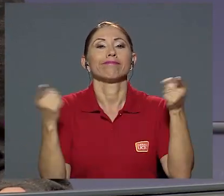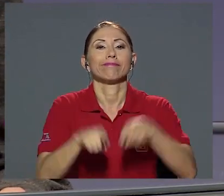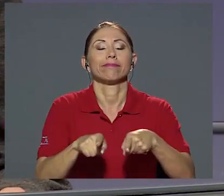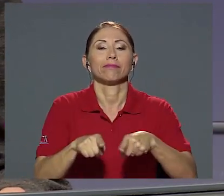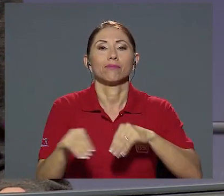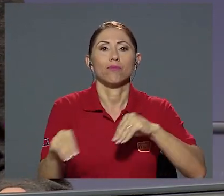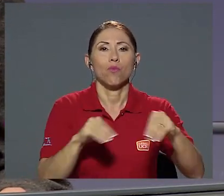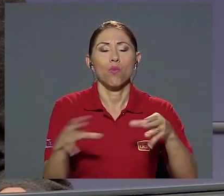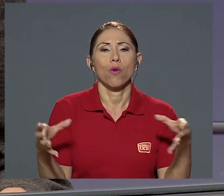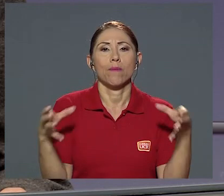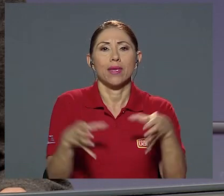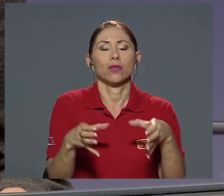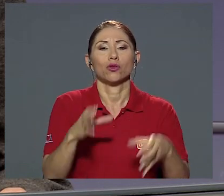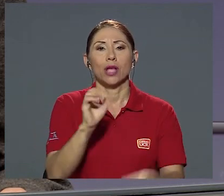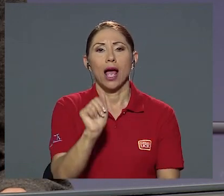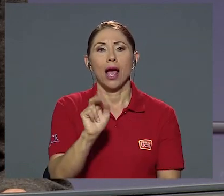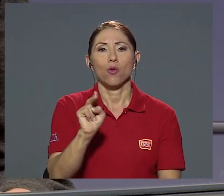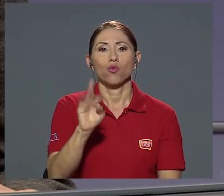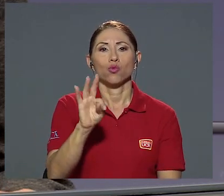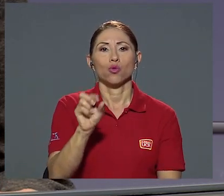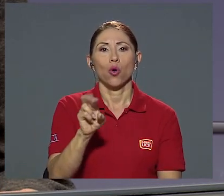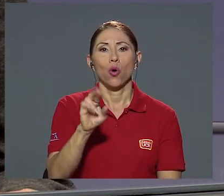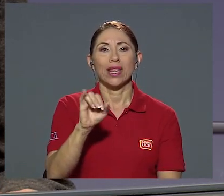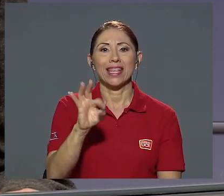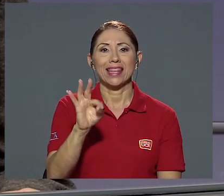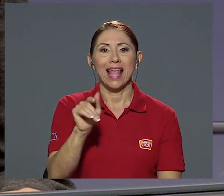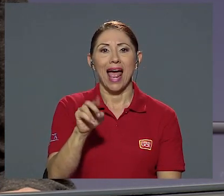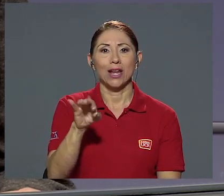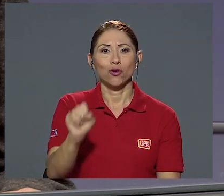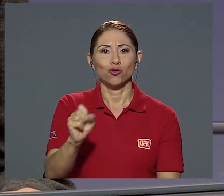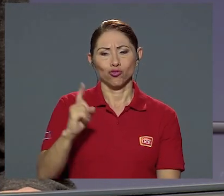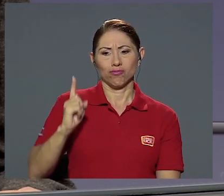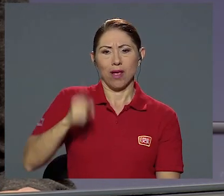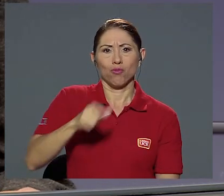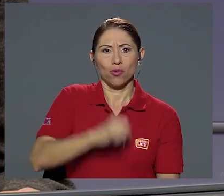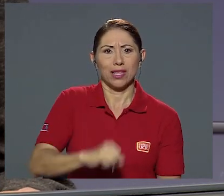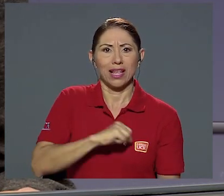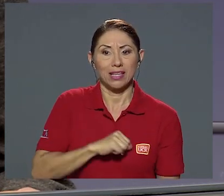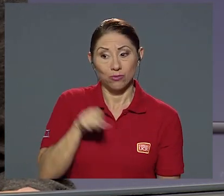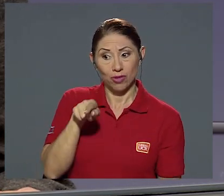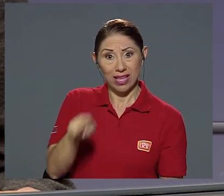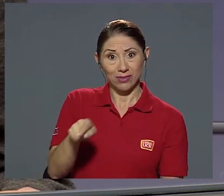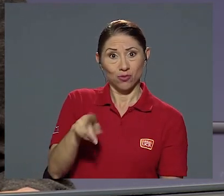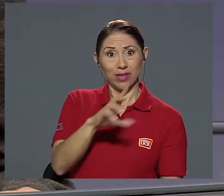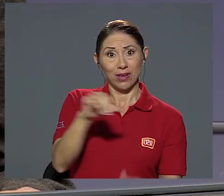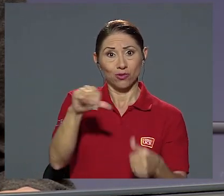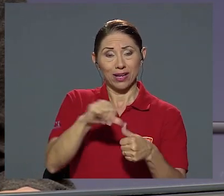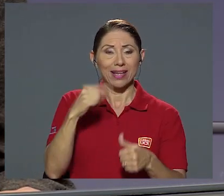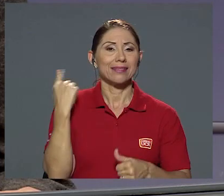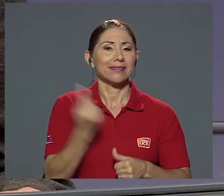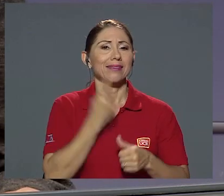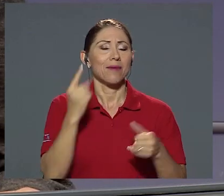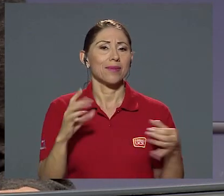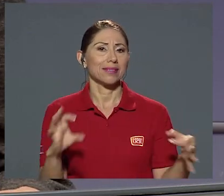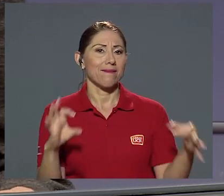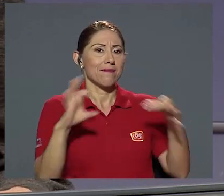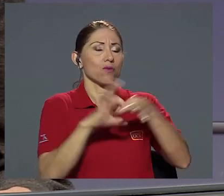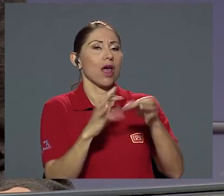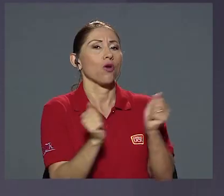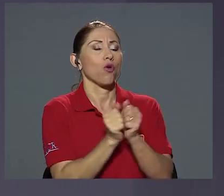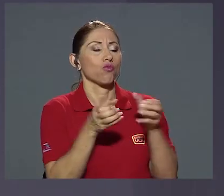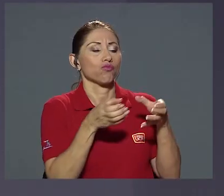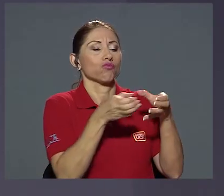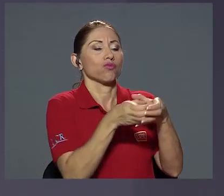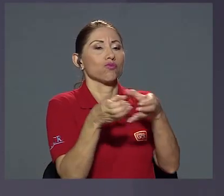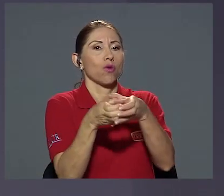más autoritarios, que el autoritarismo en Centroamérica ha estado vinculado siempre con la connivencia de las